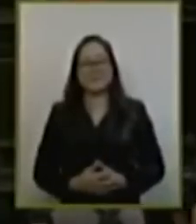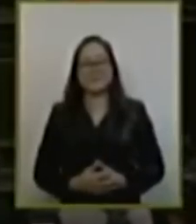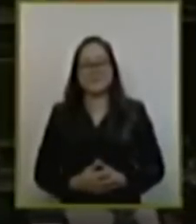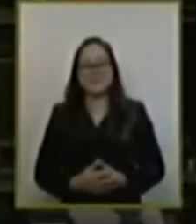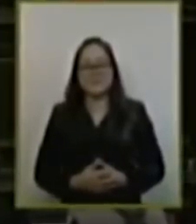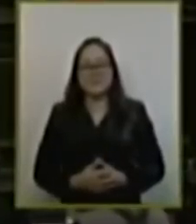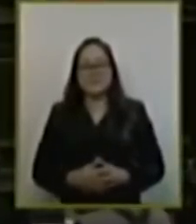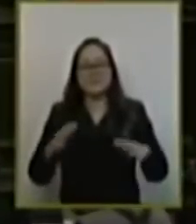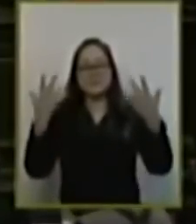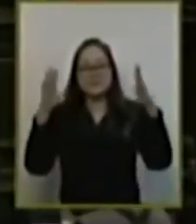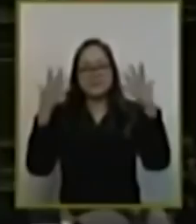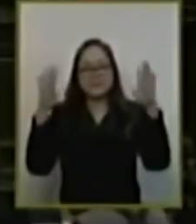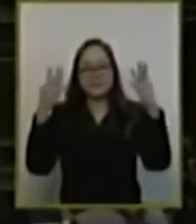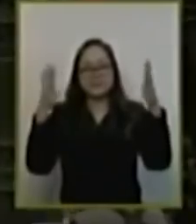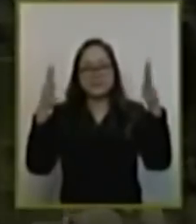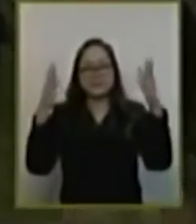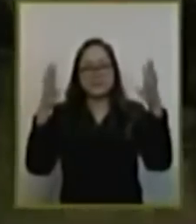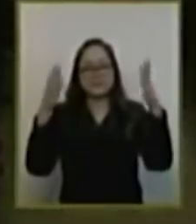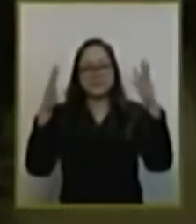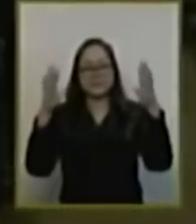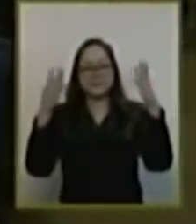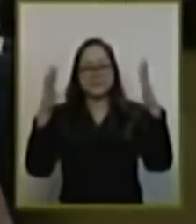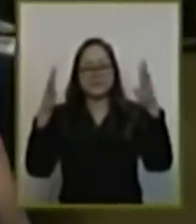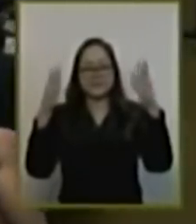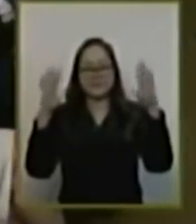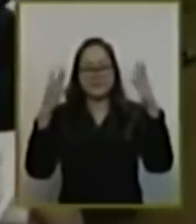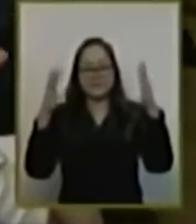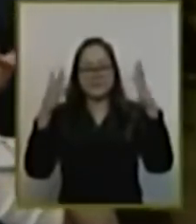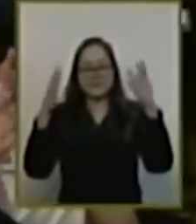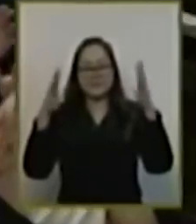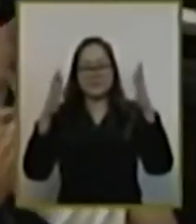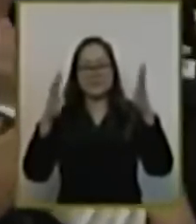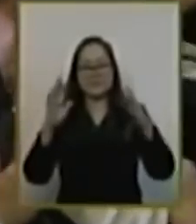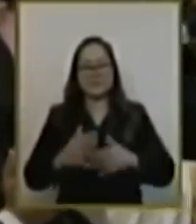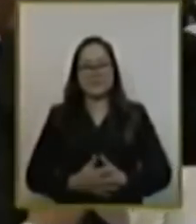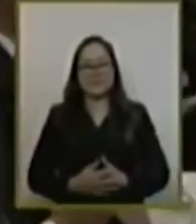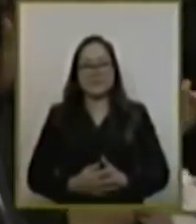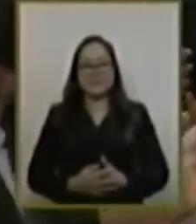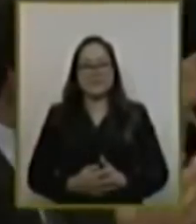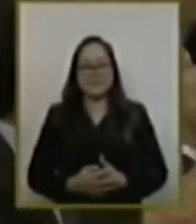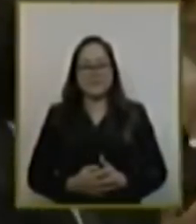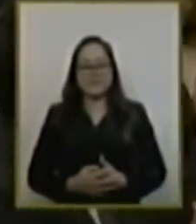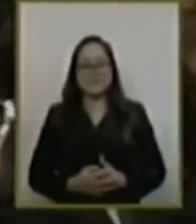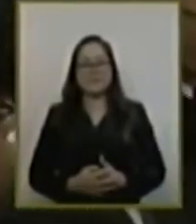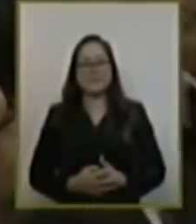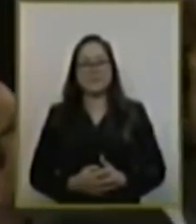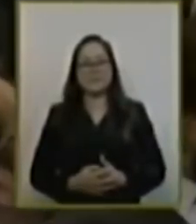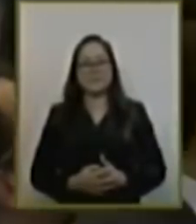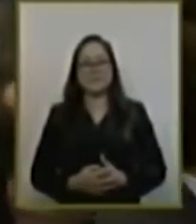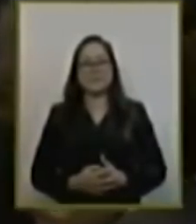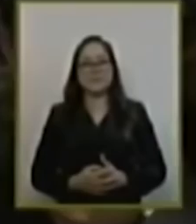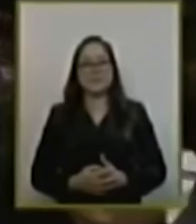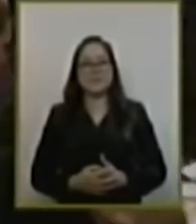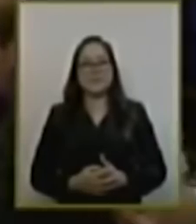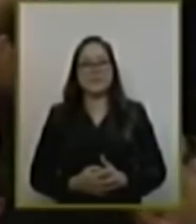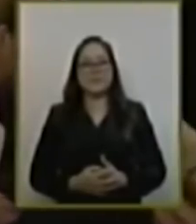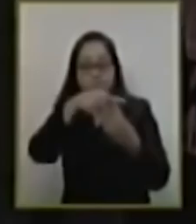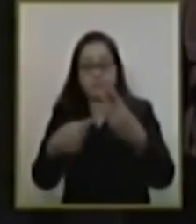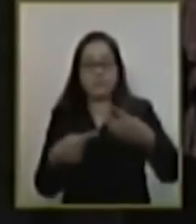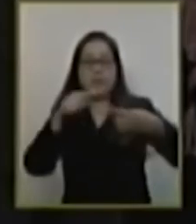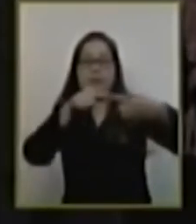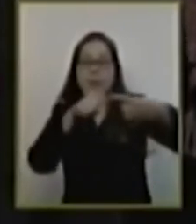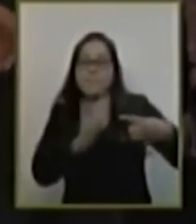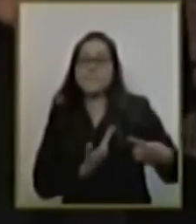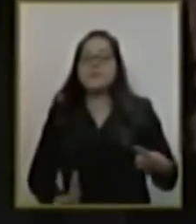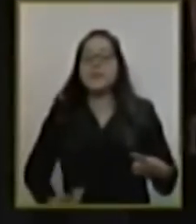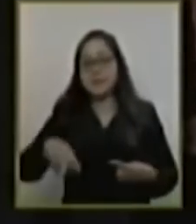El Senado de la República hizo entrega del máximo reconocimiento del Congreso mexicano, la medalla Belisario Domínguez, al periodista Carlos Payán Belver.